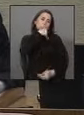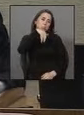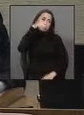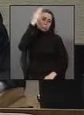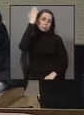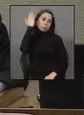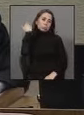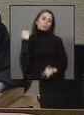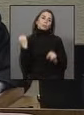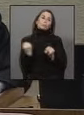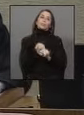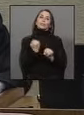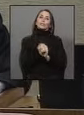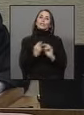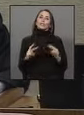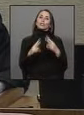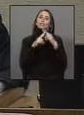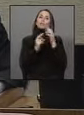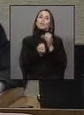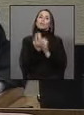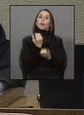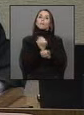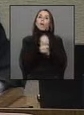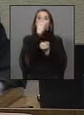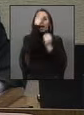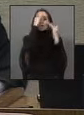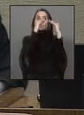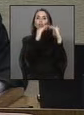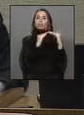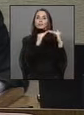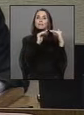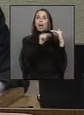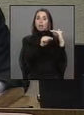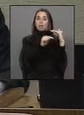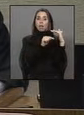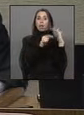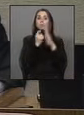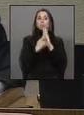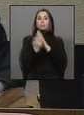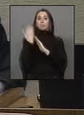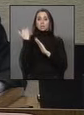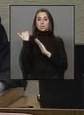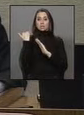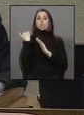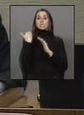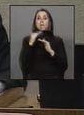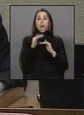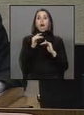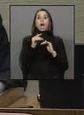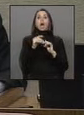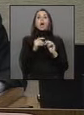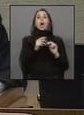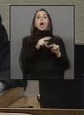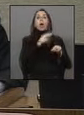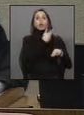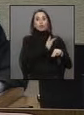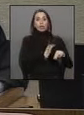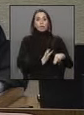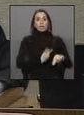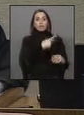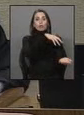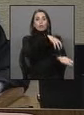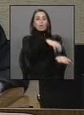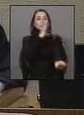tiempo la construcción de su nueva comisaría, la cual ya tiene desde hace meses adjudicados los recursos desde el Gobierno